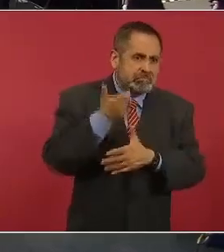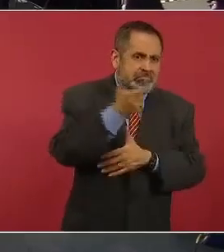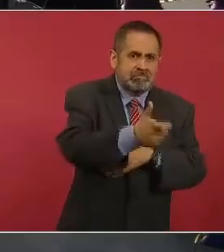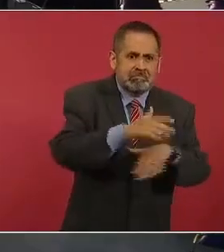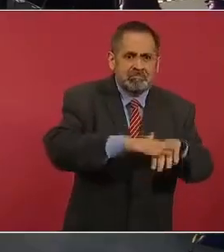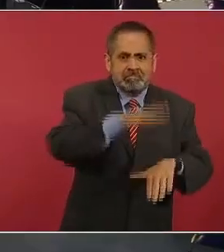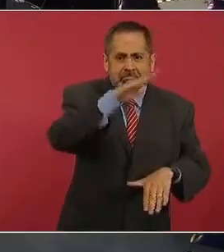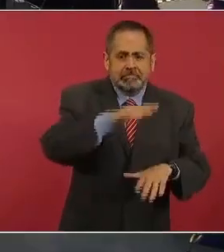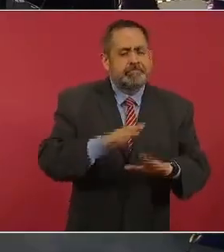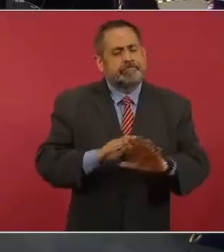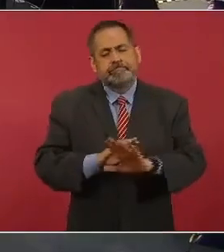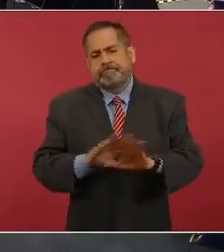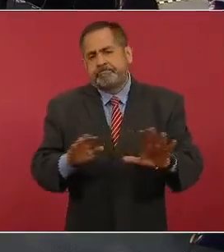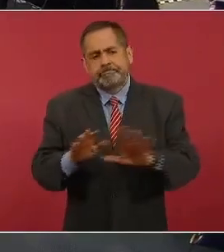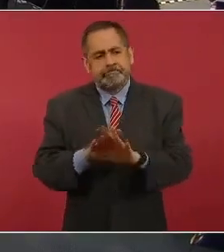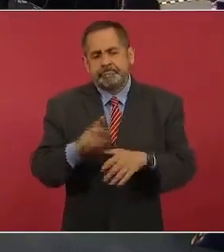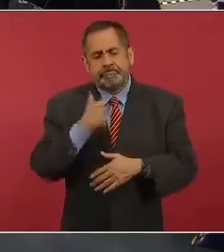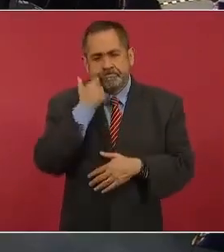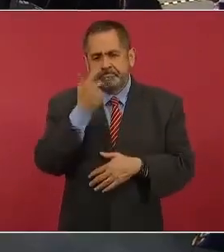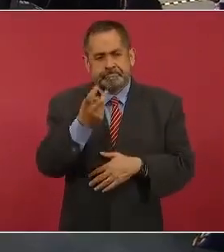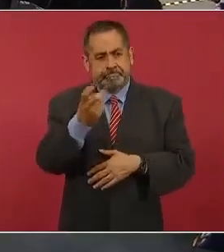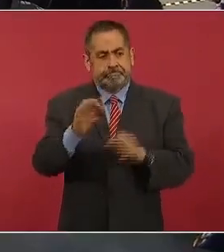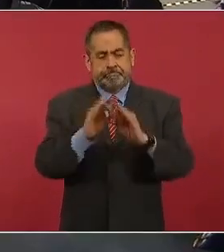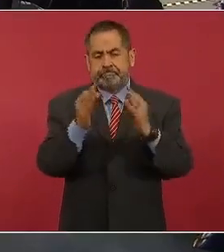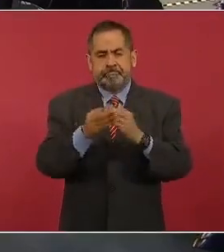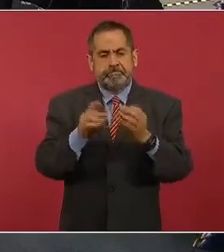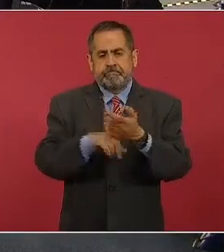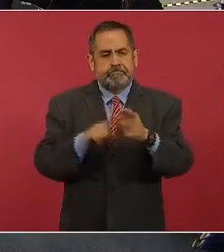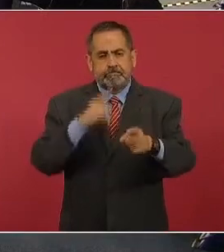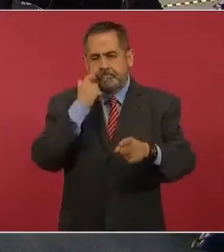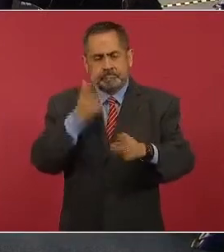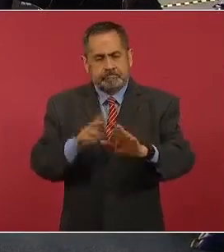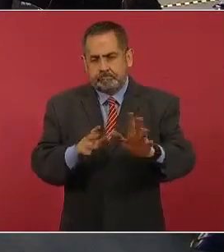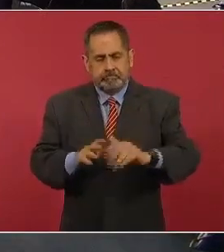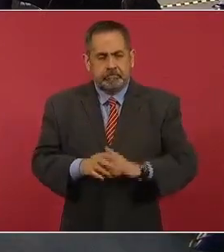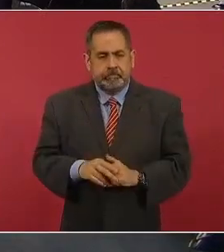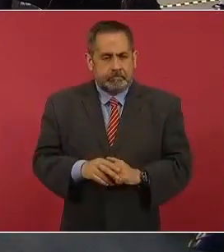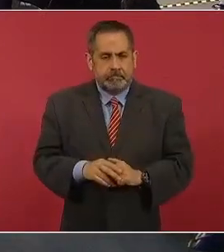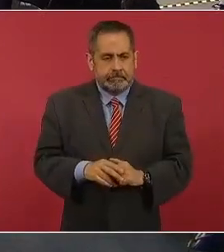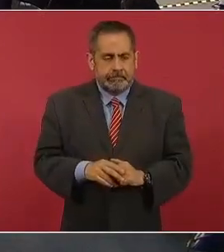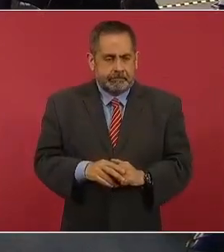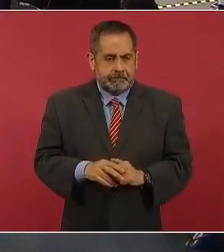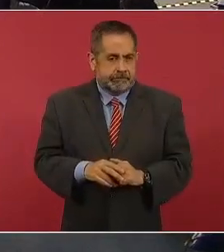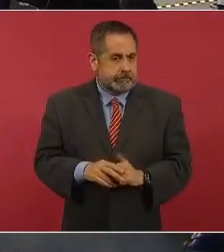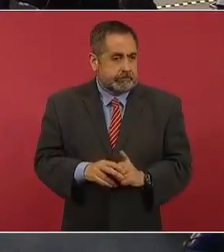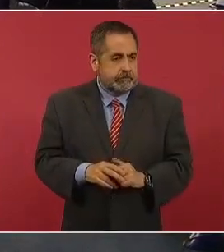Entonces, no queremos ese modelo. Y hay